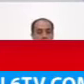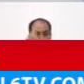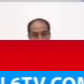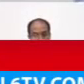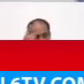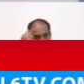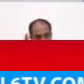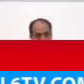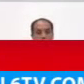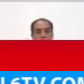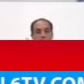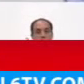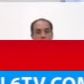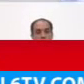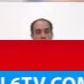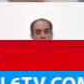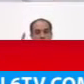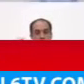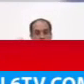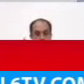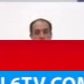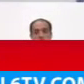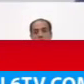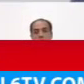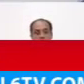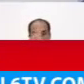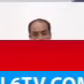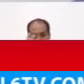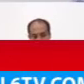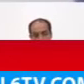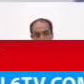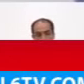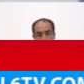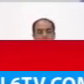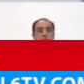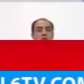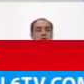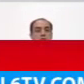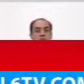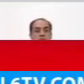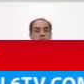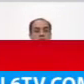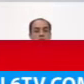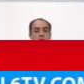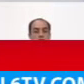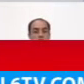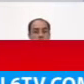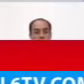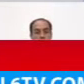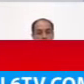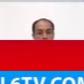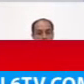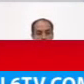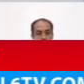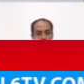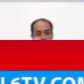Hugo López-Gatell si ya está incorporada todo este incremento de capacidad hospitalaria. El día de hoy, por ejemplo, el IMSS nos informó